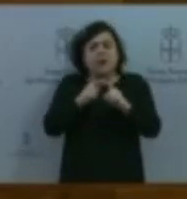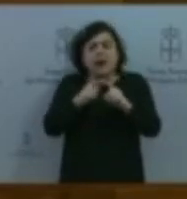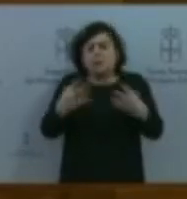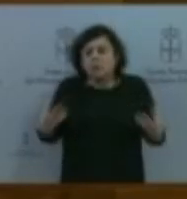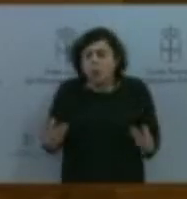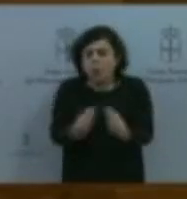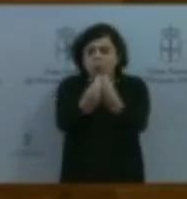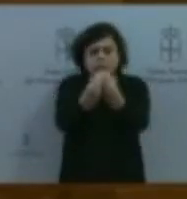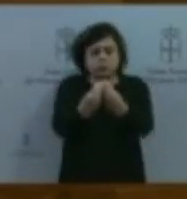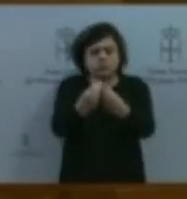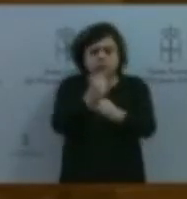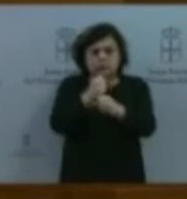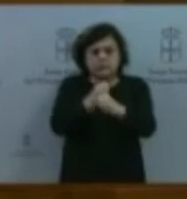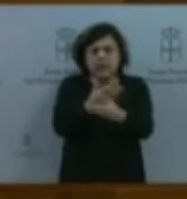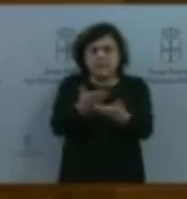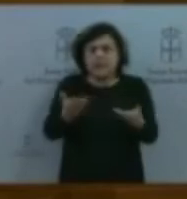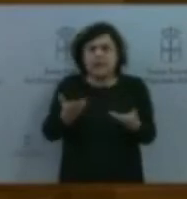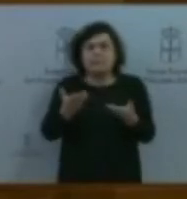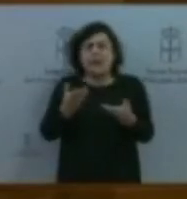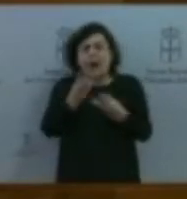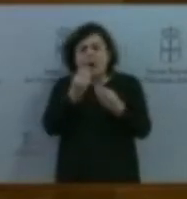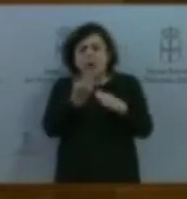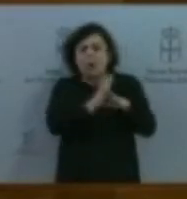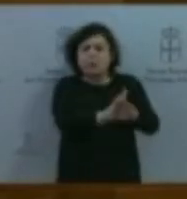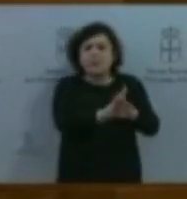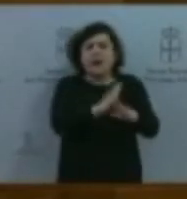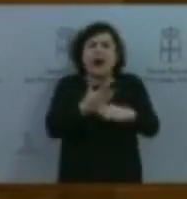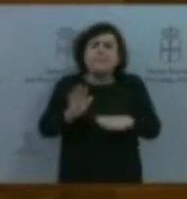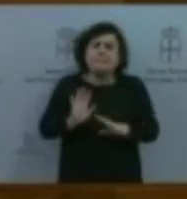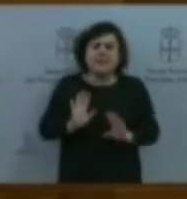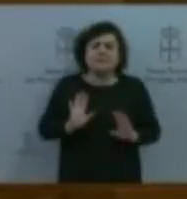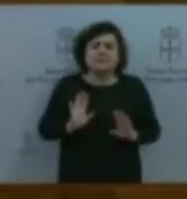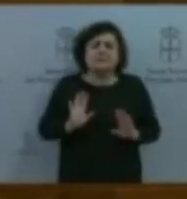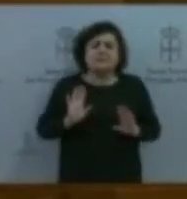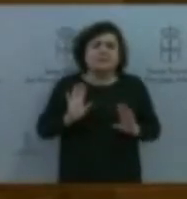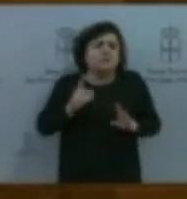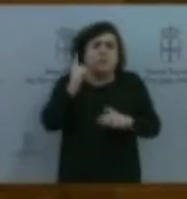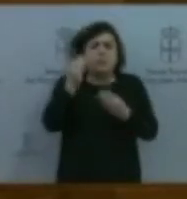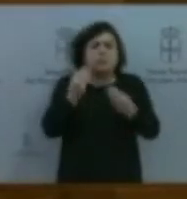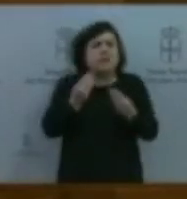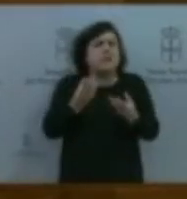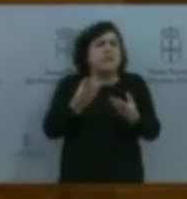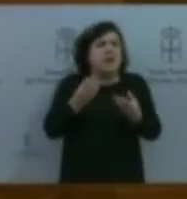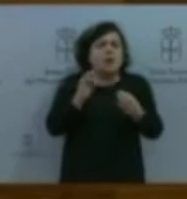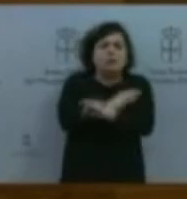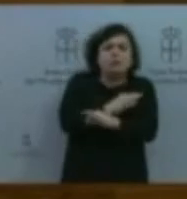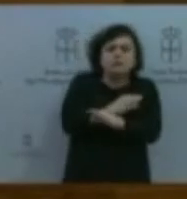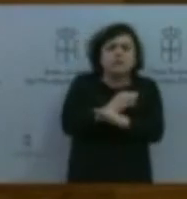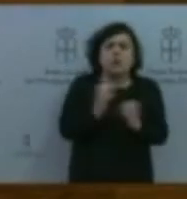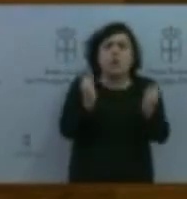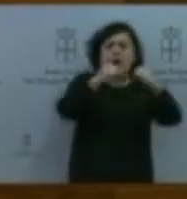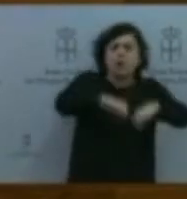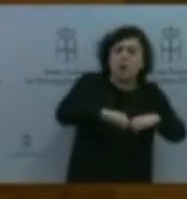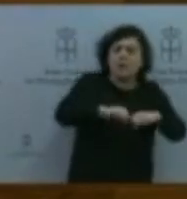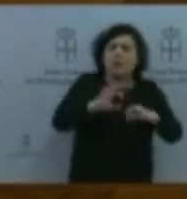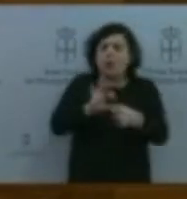pero sin confundir, y yo creo que sería un error confundir acuerdos con unión coyuntural, unión oportunista, con sumar votos. Creo que es lo